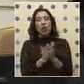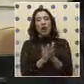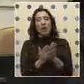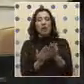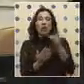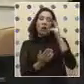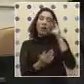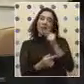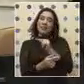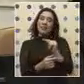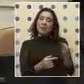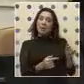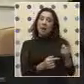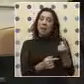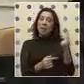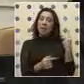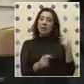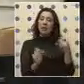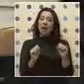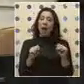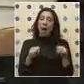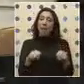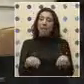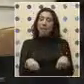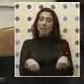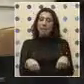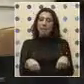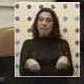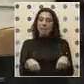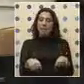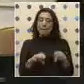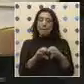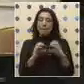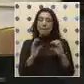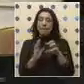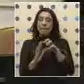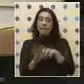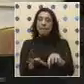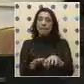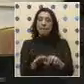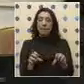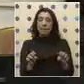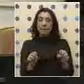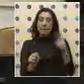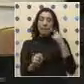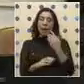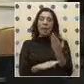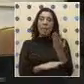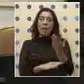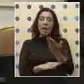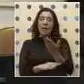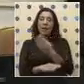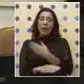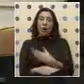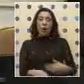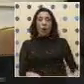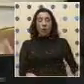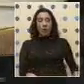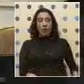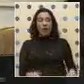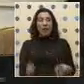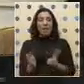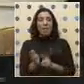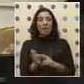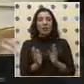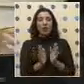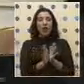Recordemos que la semana pasada aprobamos en esta corporación un proyecto de acuerdo para pedirle al gobierno que el